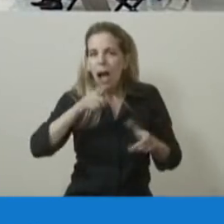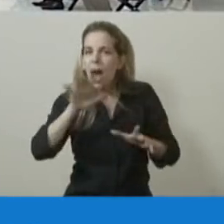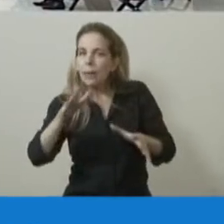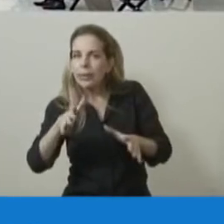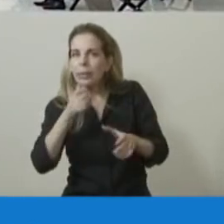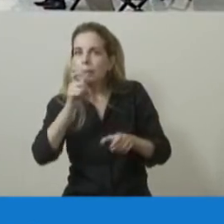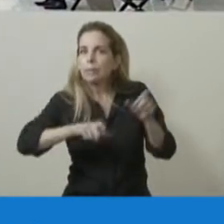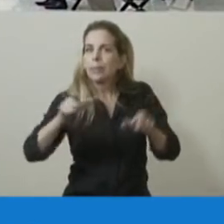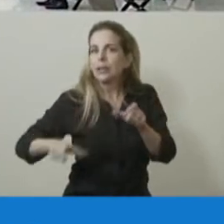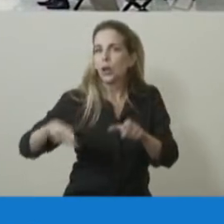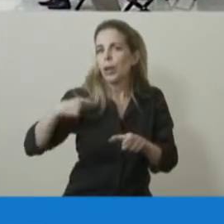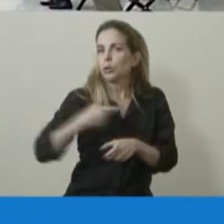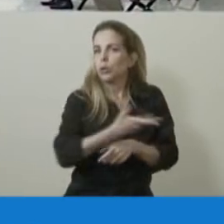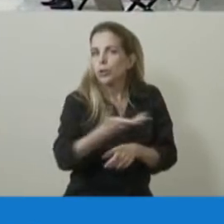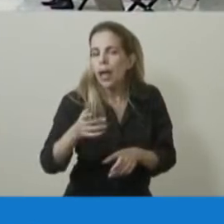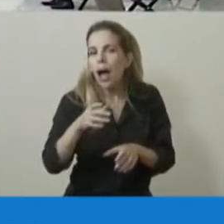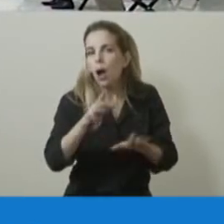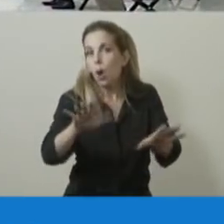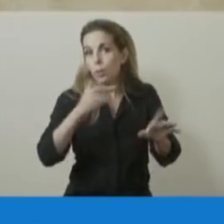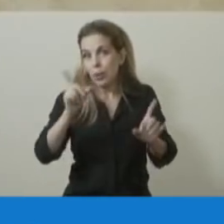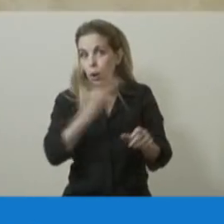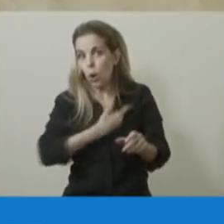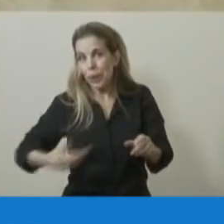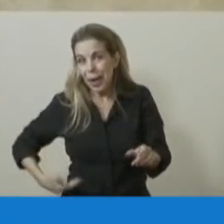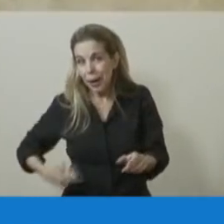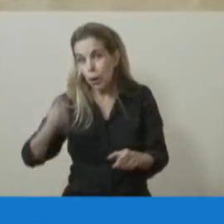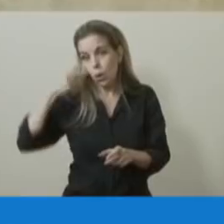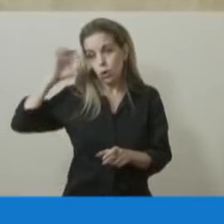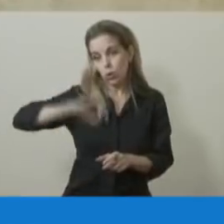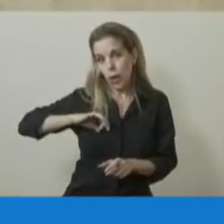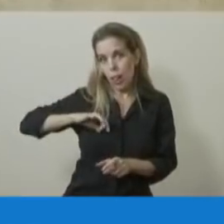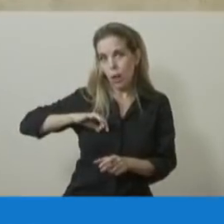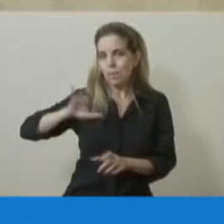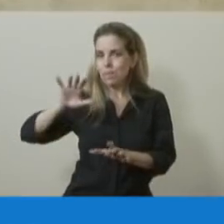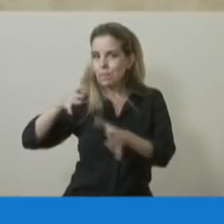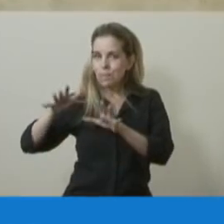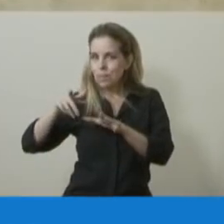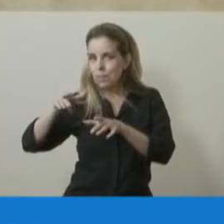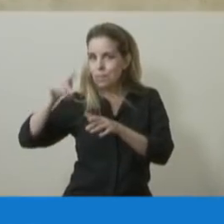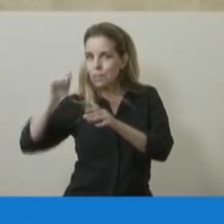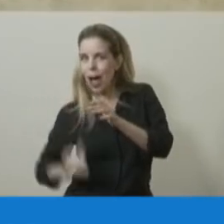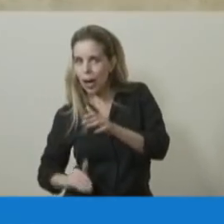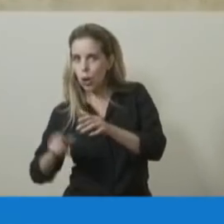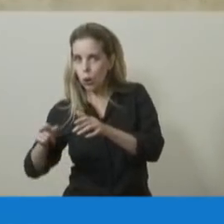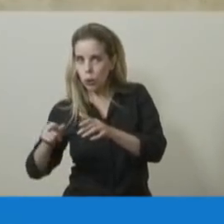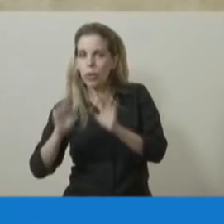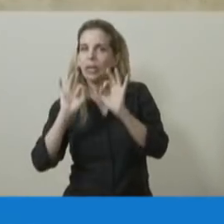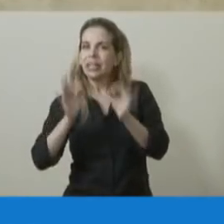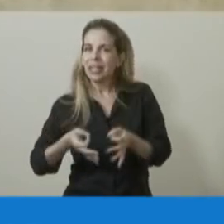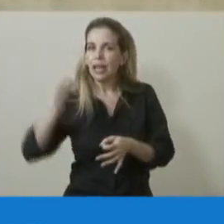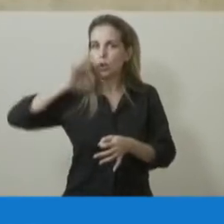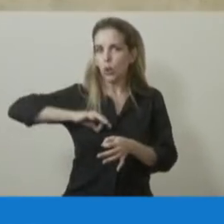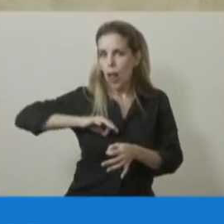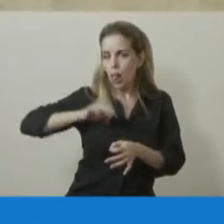términos salariales. Conozco perfectamente que sus sueldos se integran de una serie de suplementos